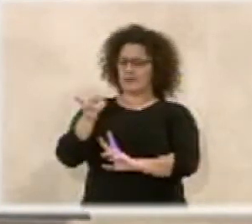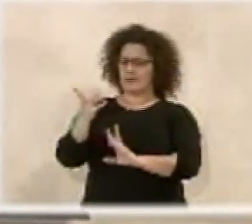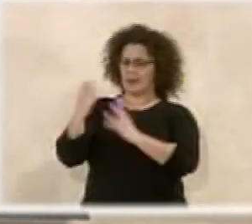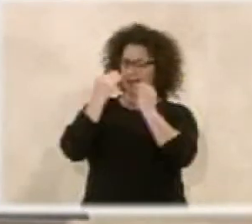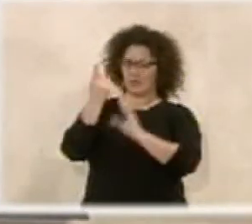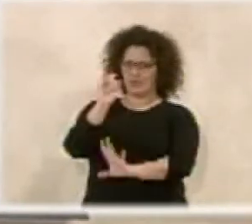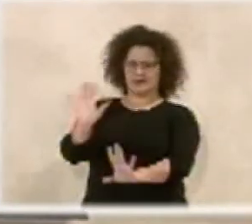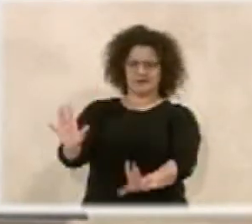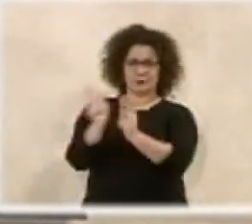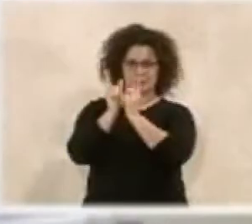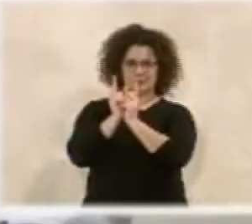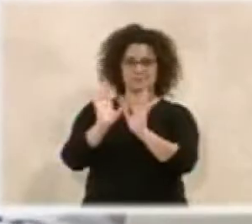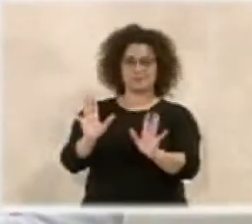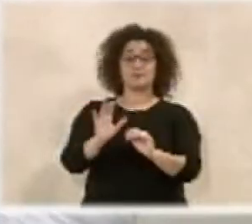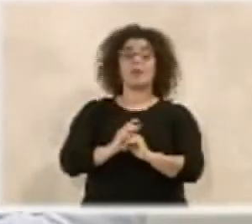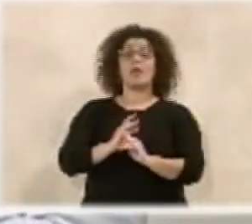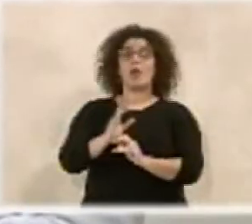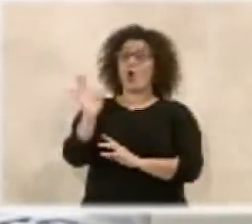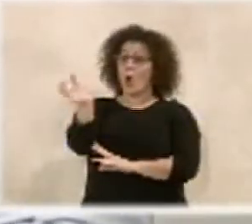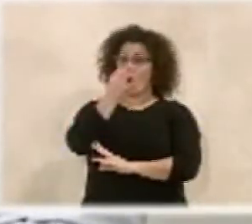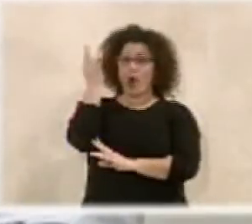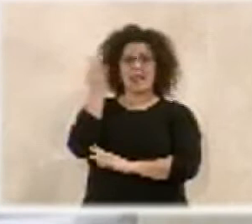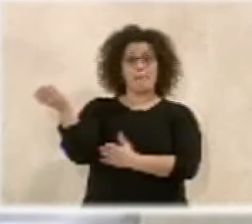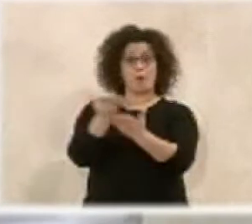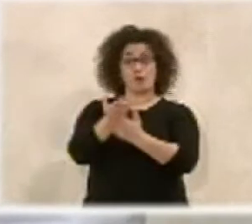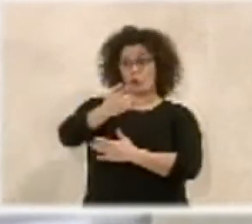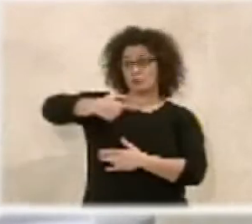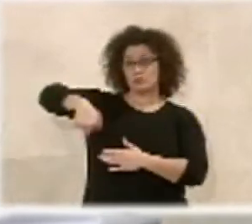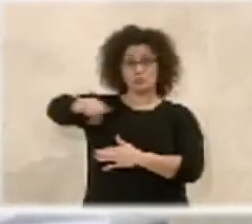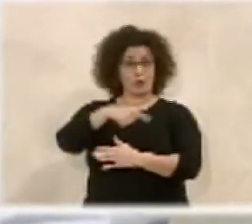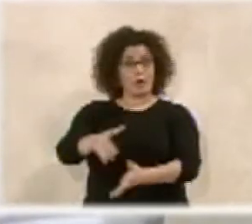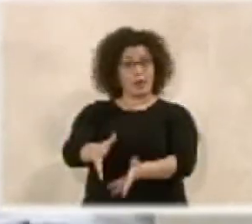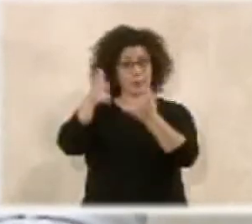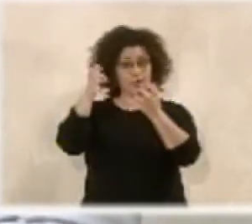regañes. Así que, otra cosa que quiero decir es que ojalá que esa moción que había aprobado entre todos,